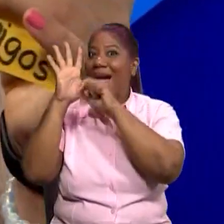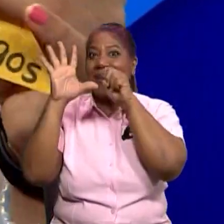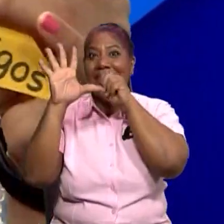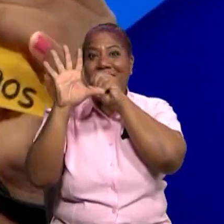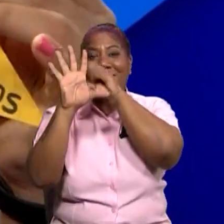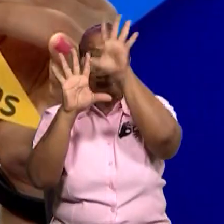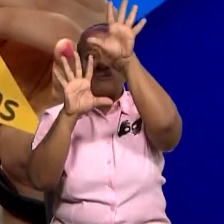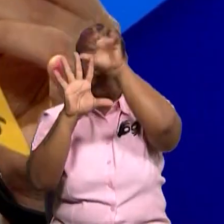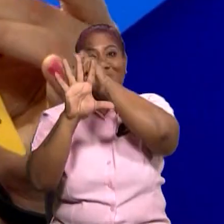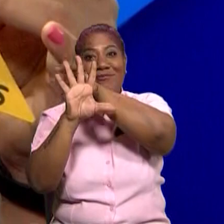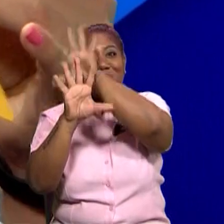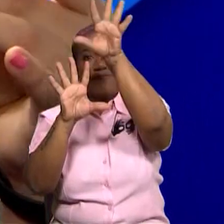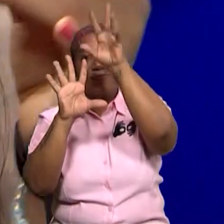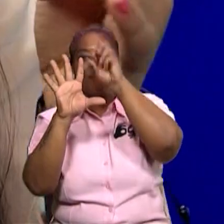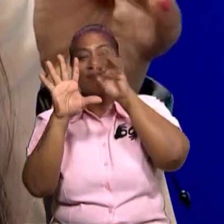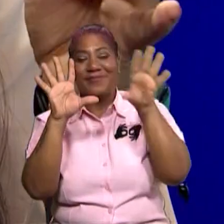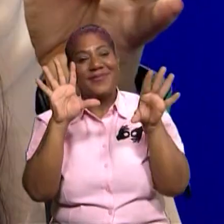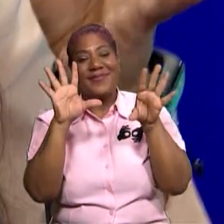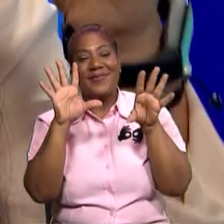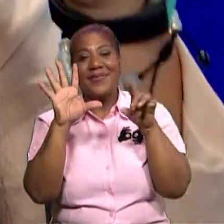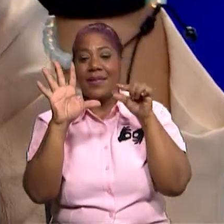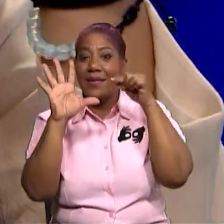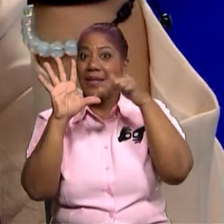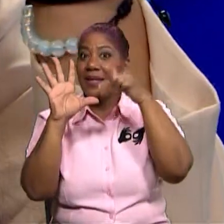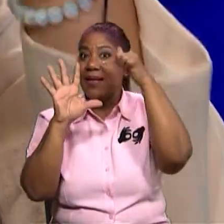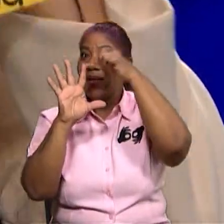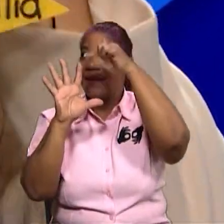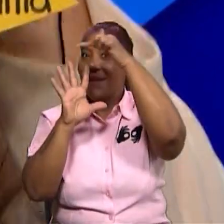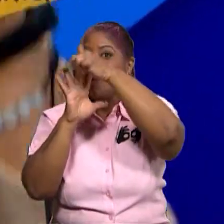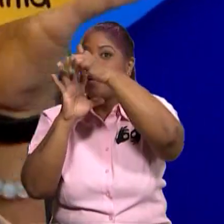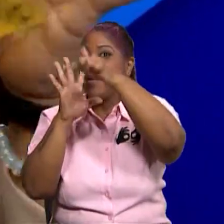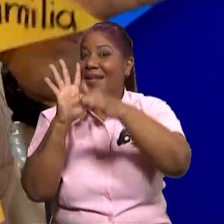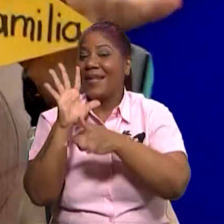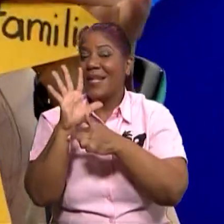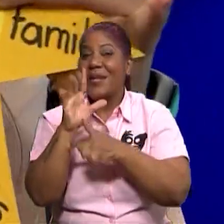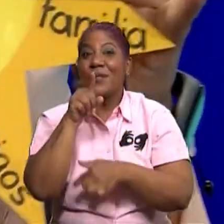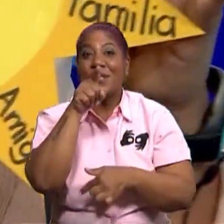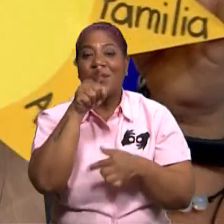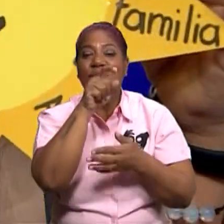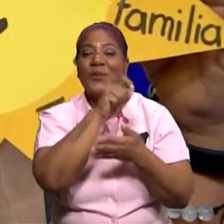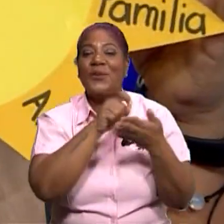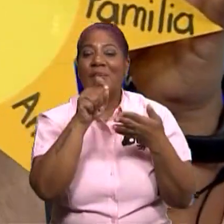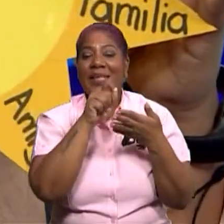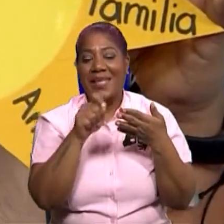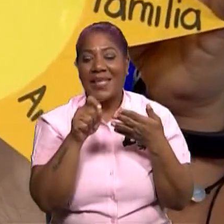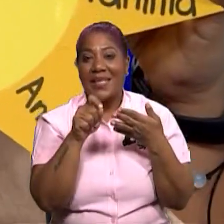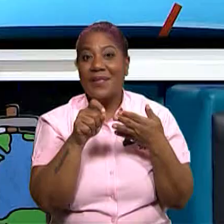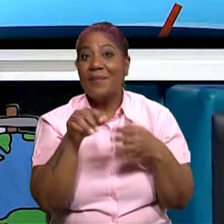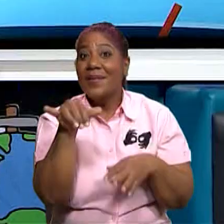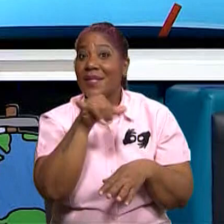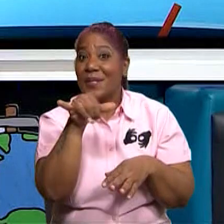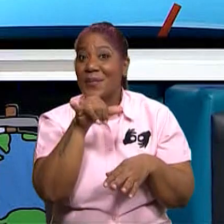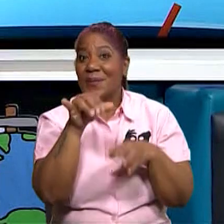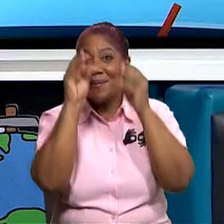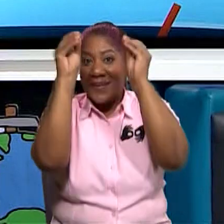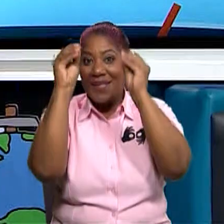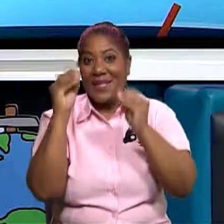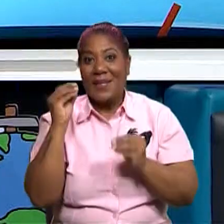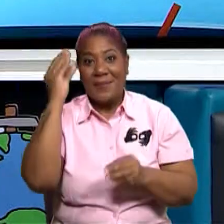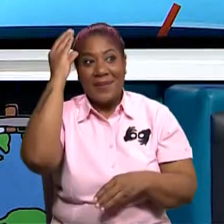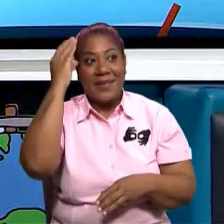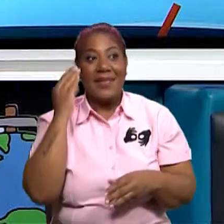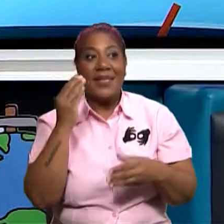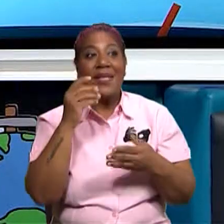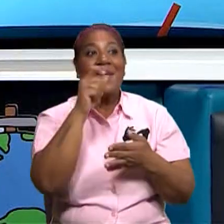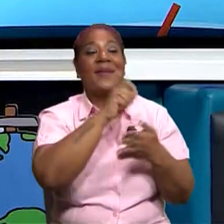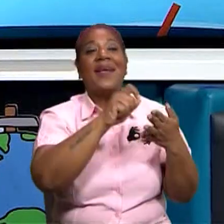en forma de triángulo. En cada uno de esos espacios he escrito aquellas cosas que me hacen feliz a mí. Ustedes